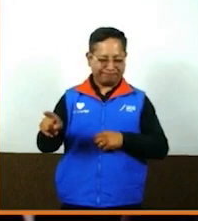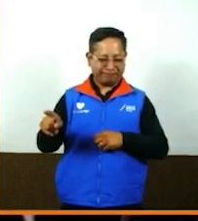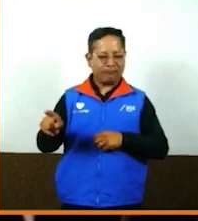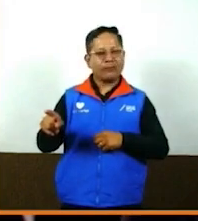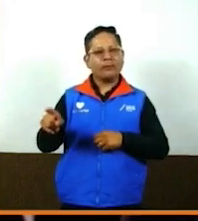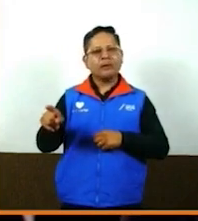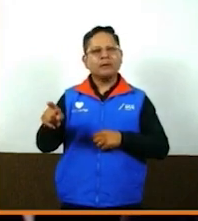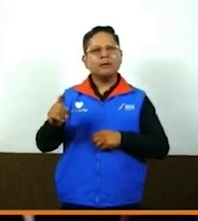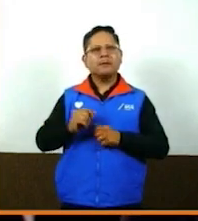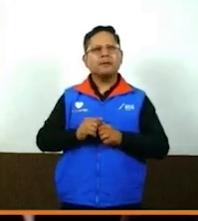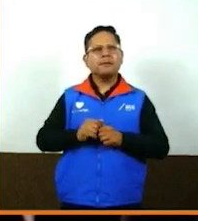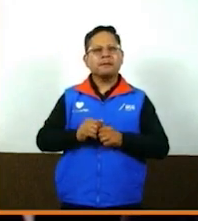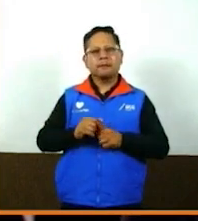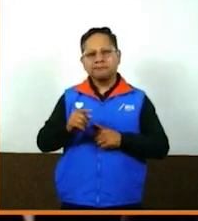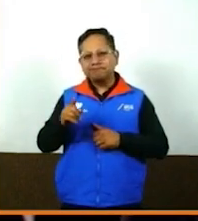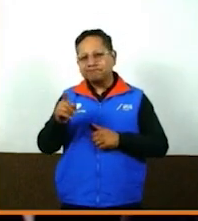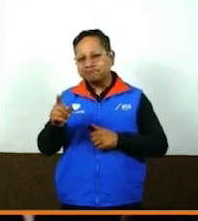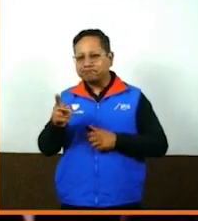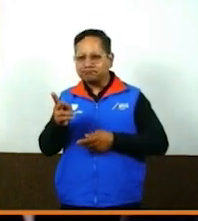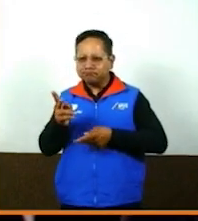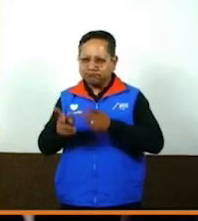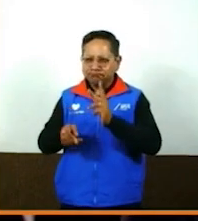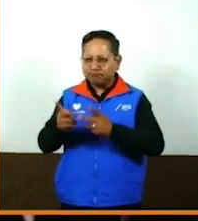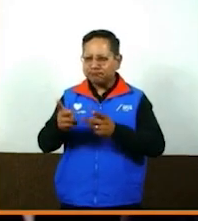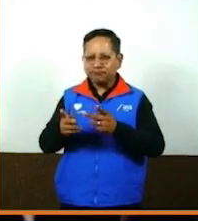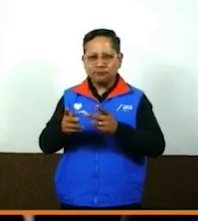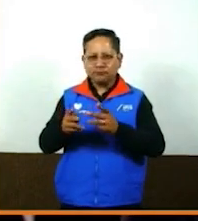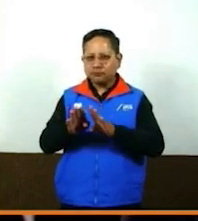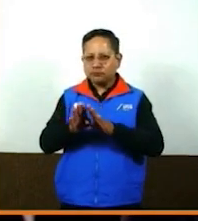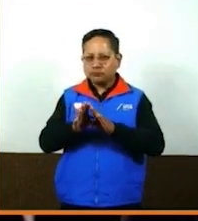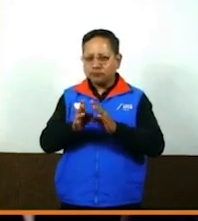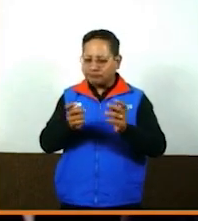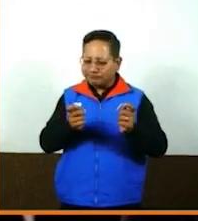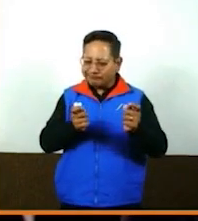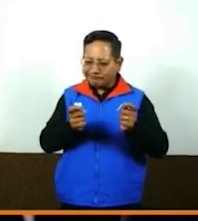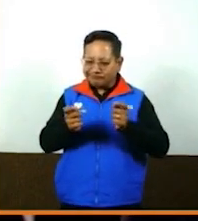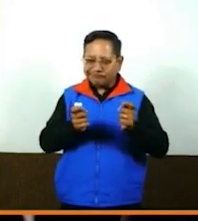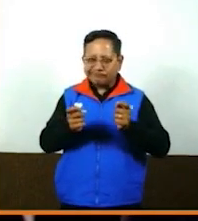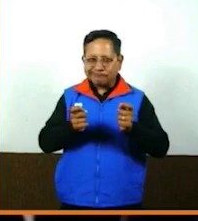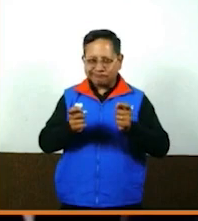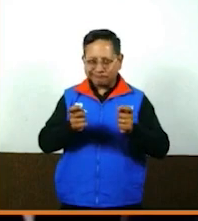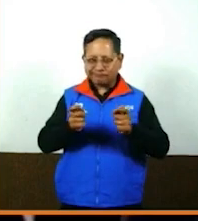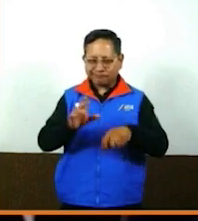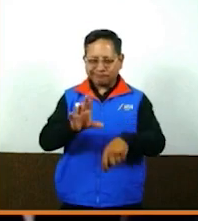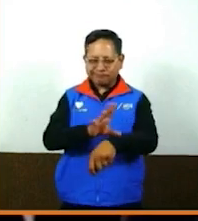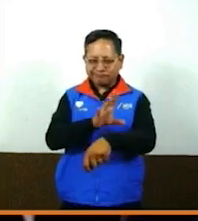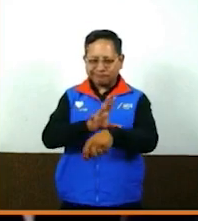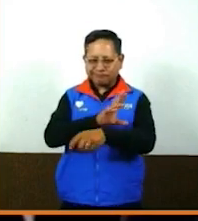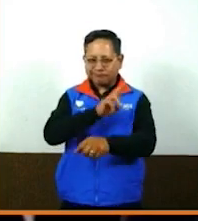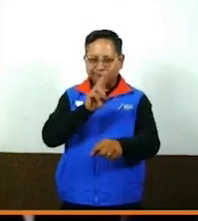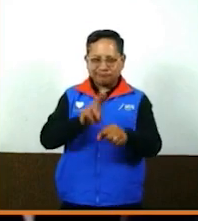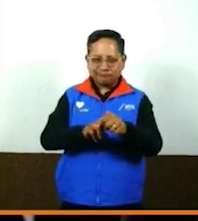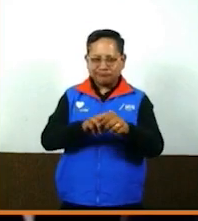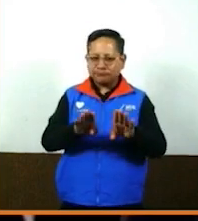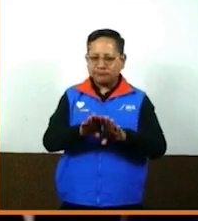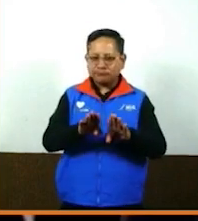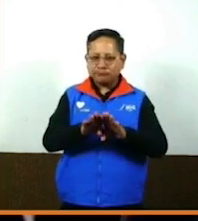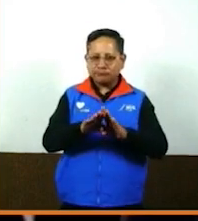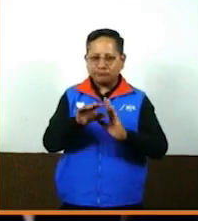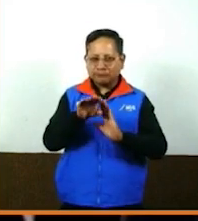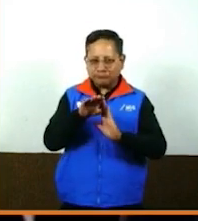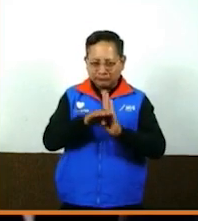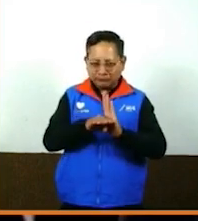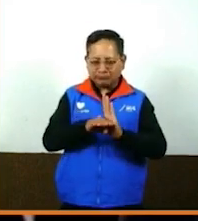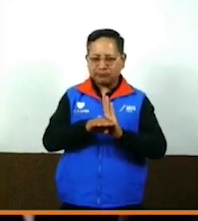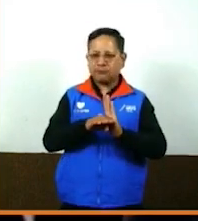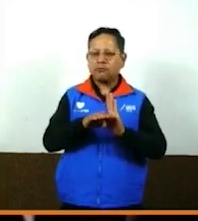donde no solo estamos platicando de gestionar la huella de carbono, estamos platicando